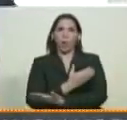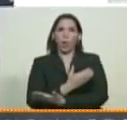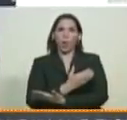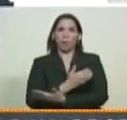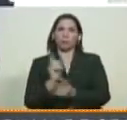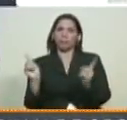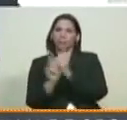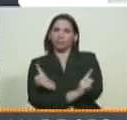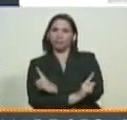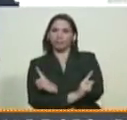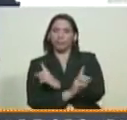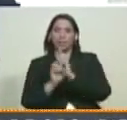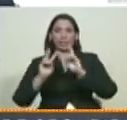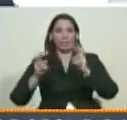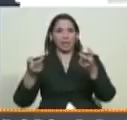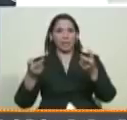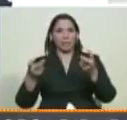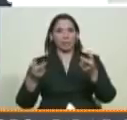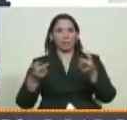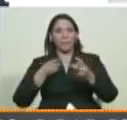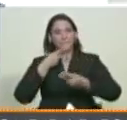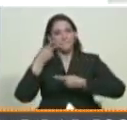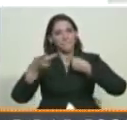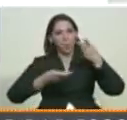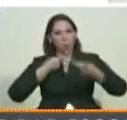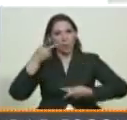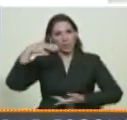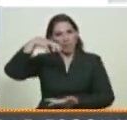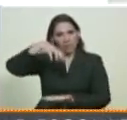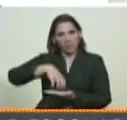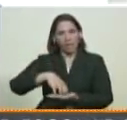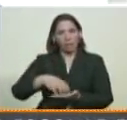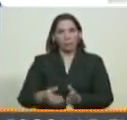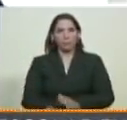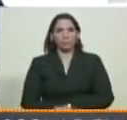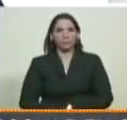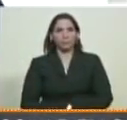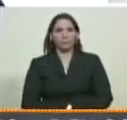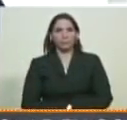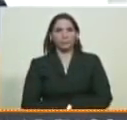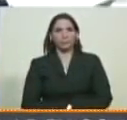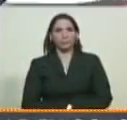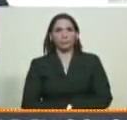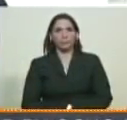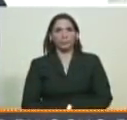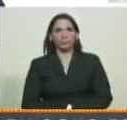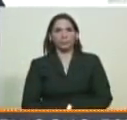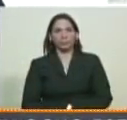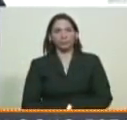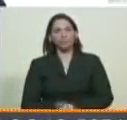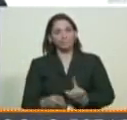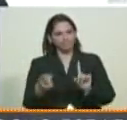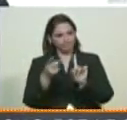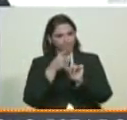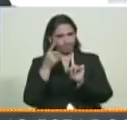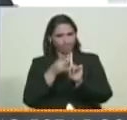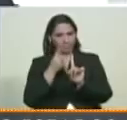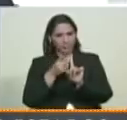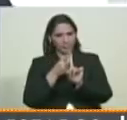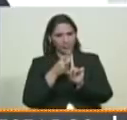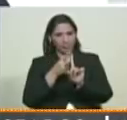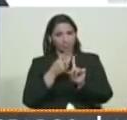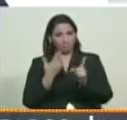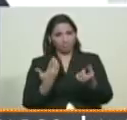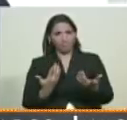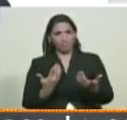un asunto y en una política de Estado. Quiero detallar dos casos, por ejemplo. El